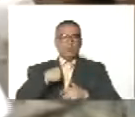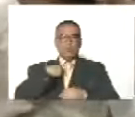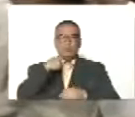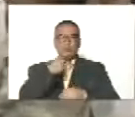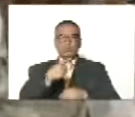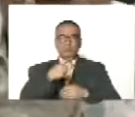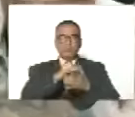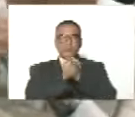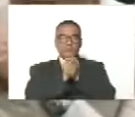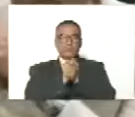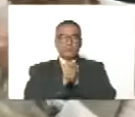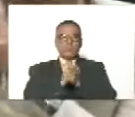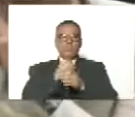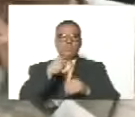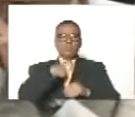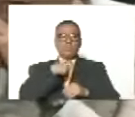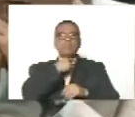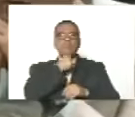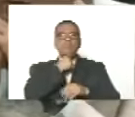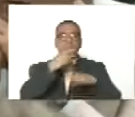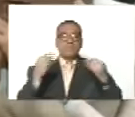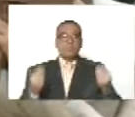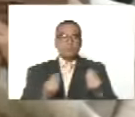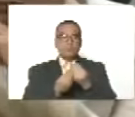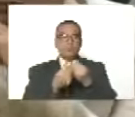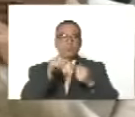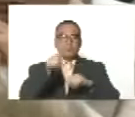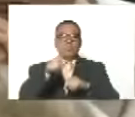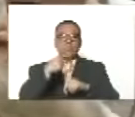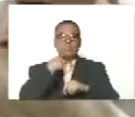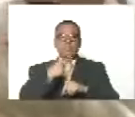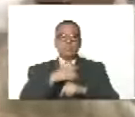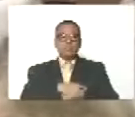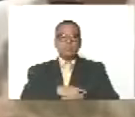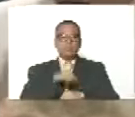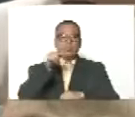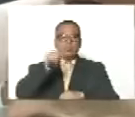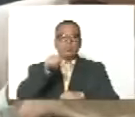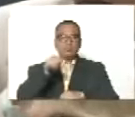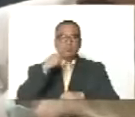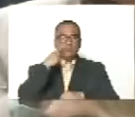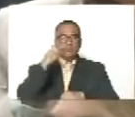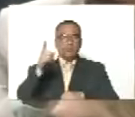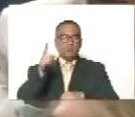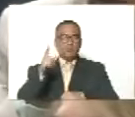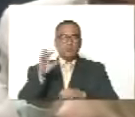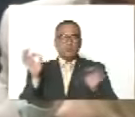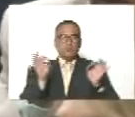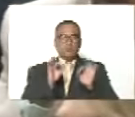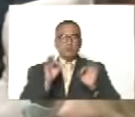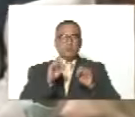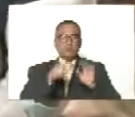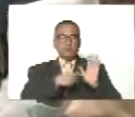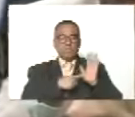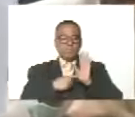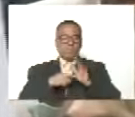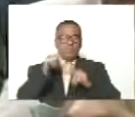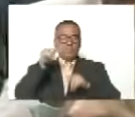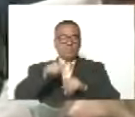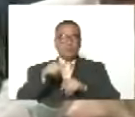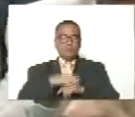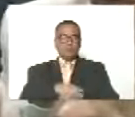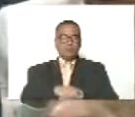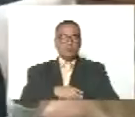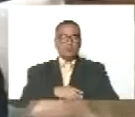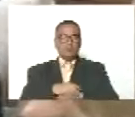el compañero Avelino, a mí me gustaría acompañarlo. Lo que dijo, lo que aquí está, no tiene absolutamente nada que ver con lo que